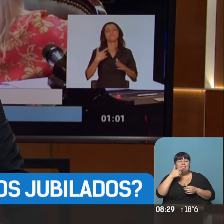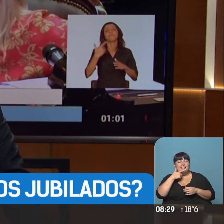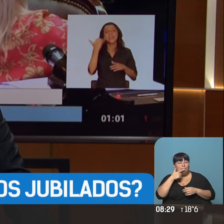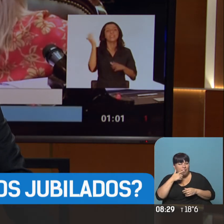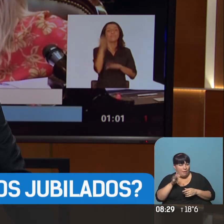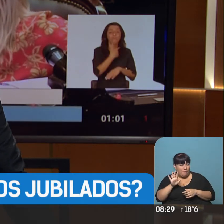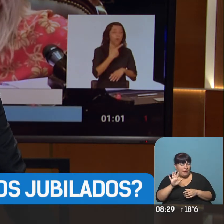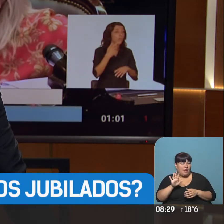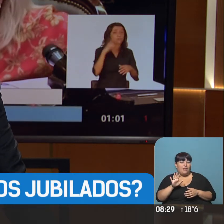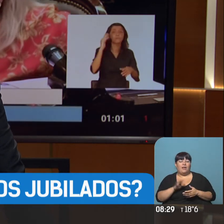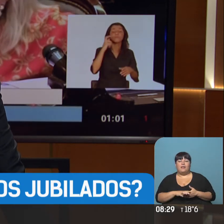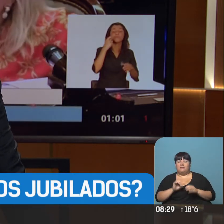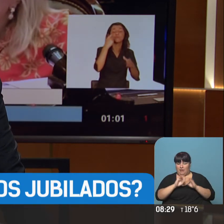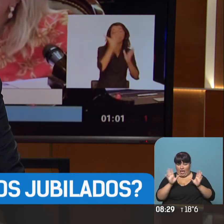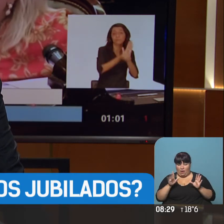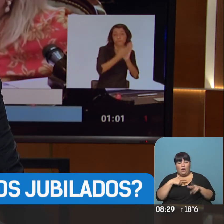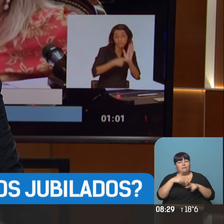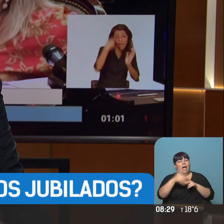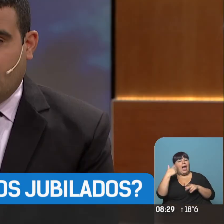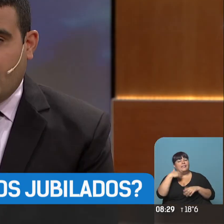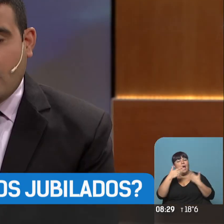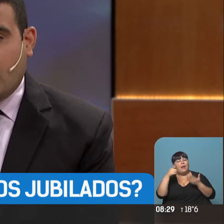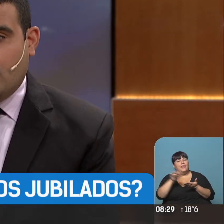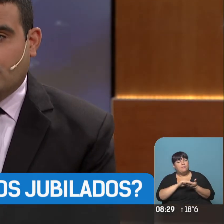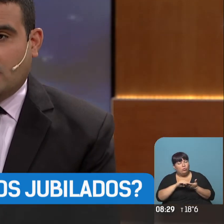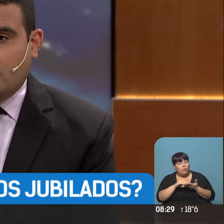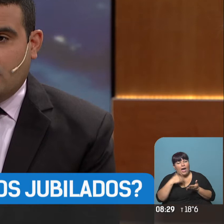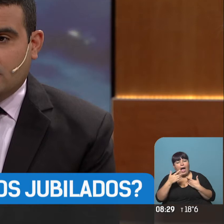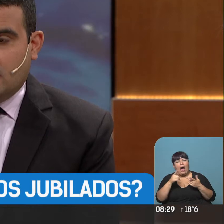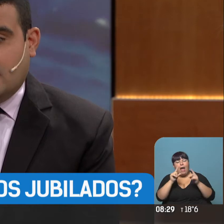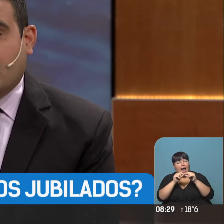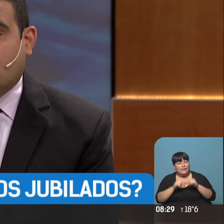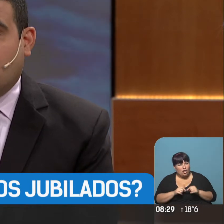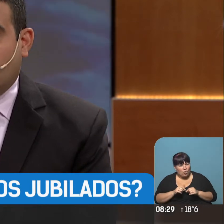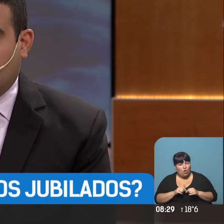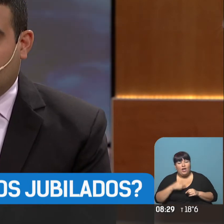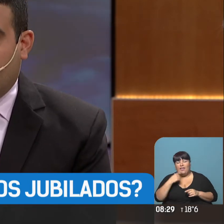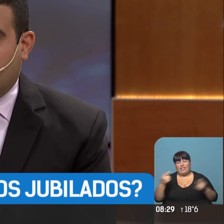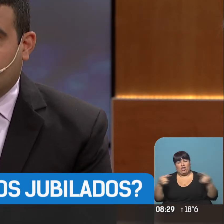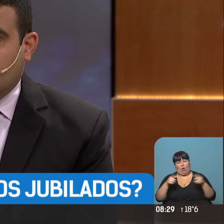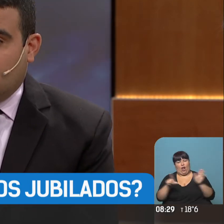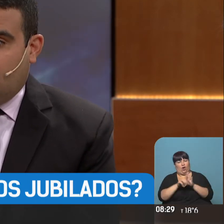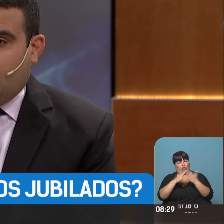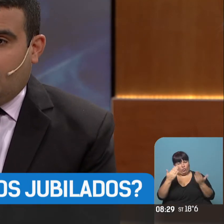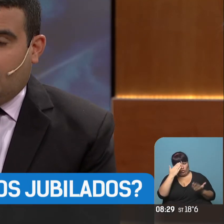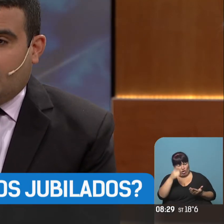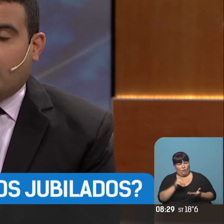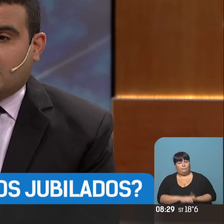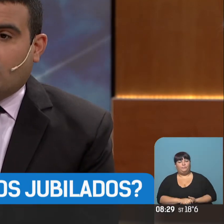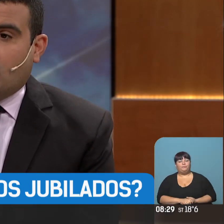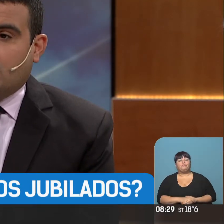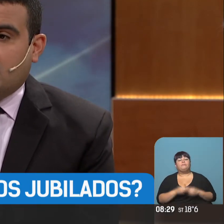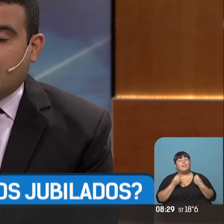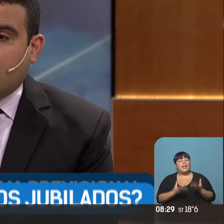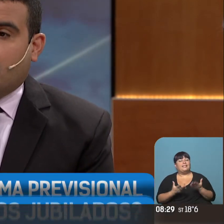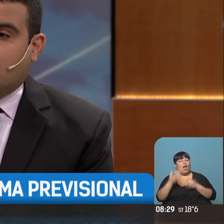septiembre. Quedó claro. Escuchábamos hace un ratito a una diputada y hablaba de algunos artículos y decía que son inconstitucionales. ¿Qué va a